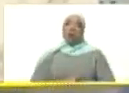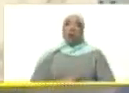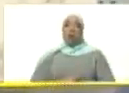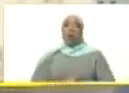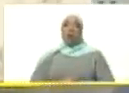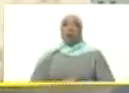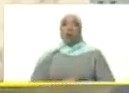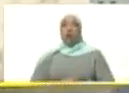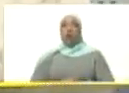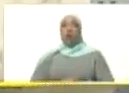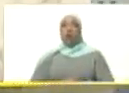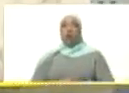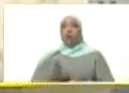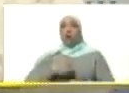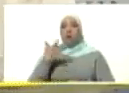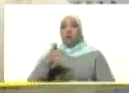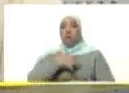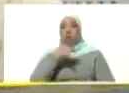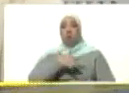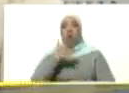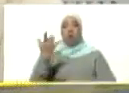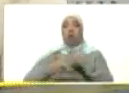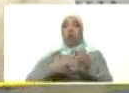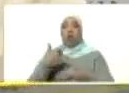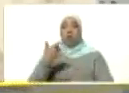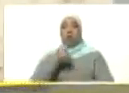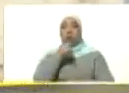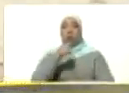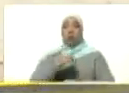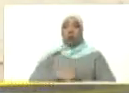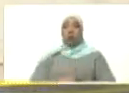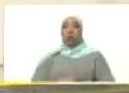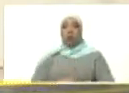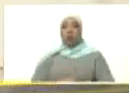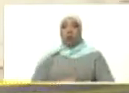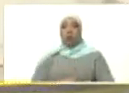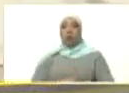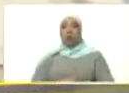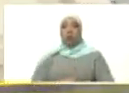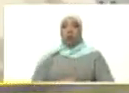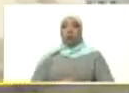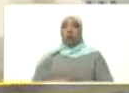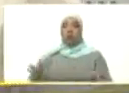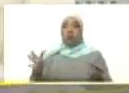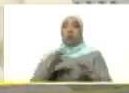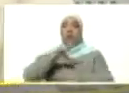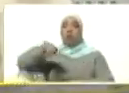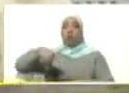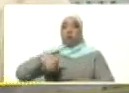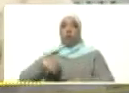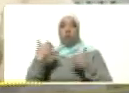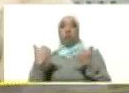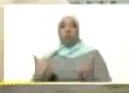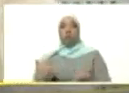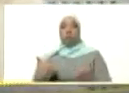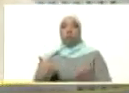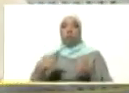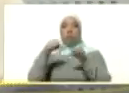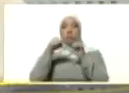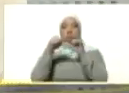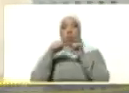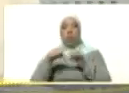que puede tener un sentido para la acción conjunta. Y es lo que nosotros reivindicamos de manera